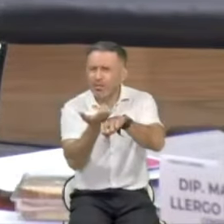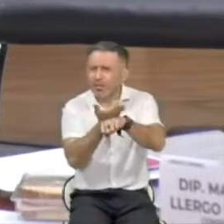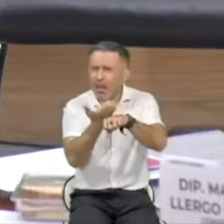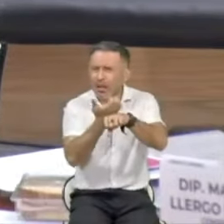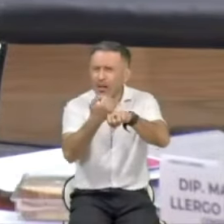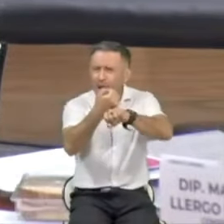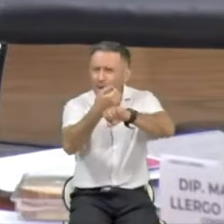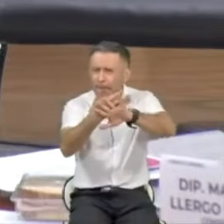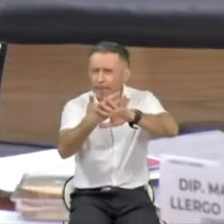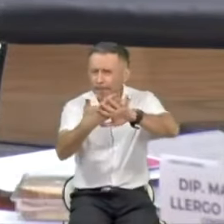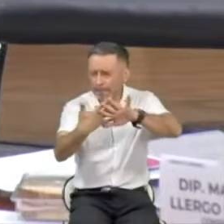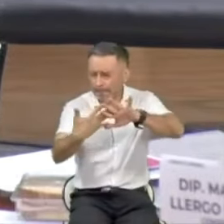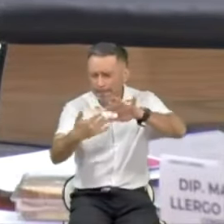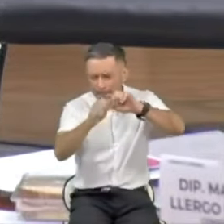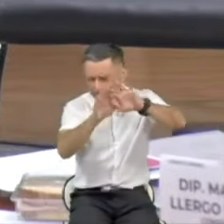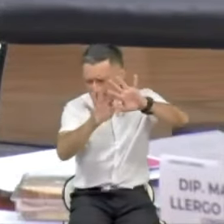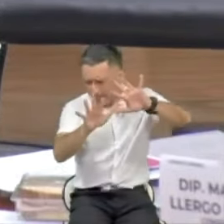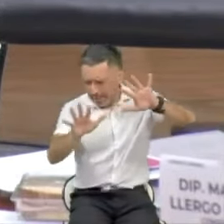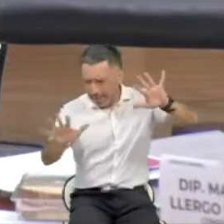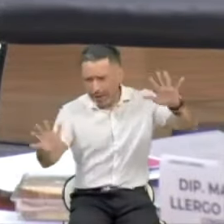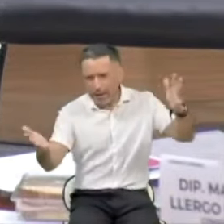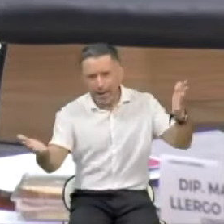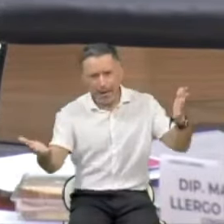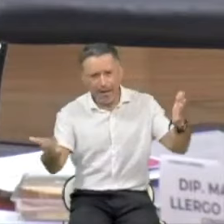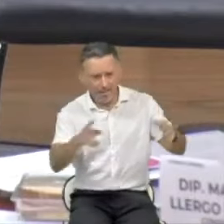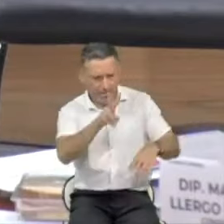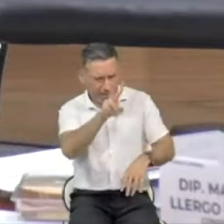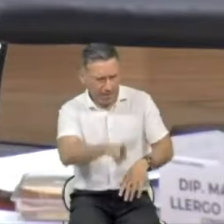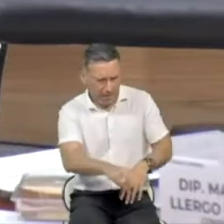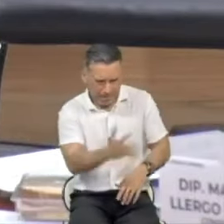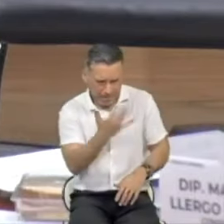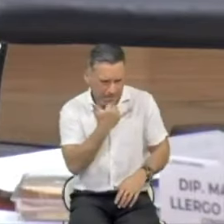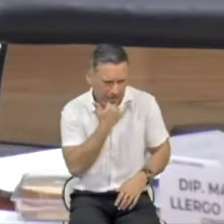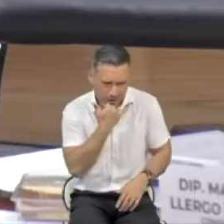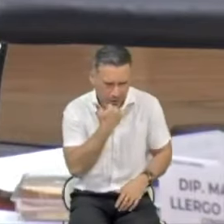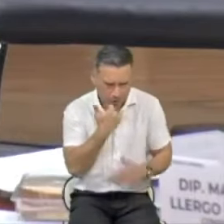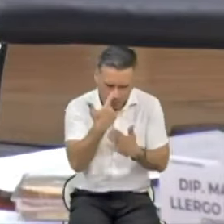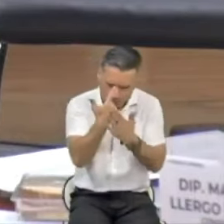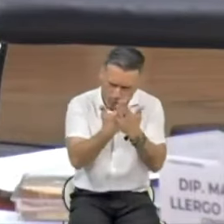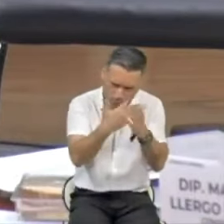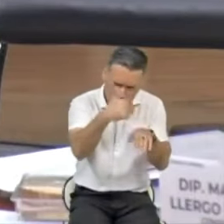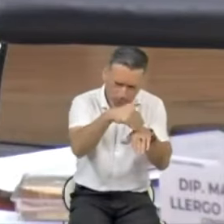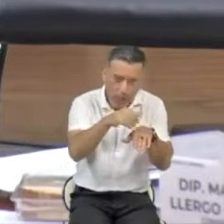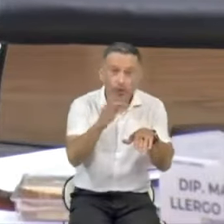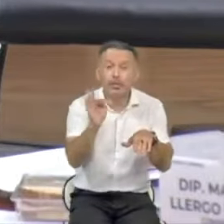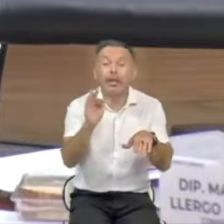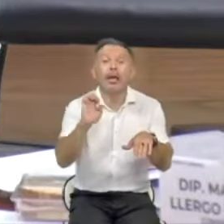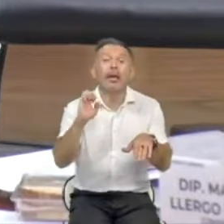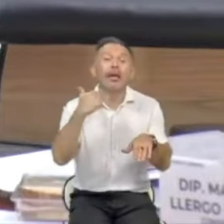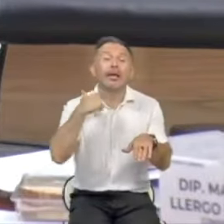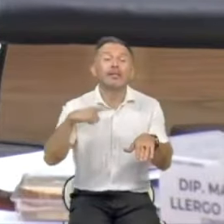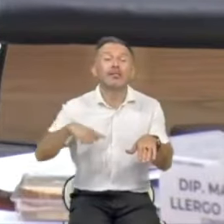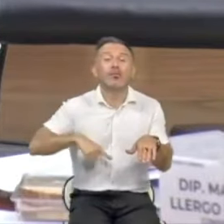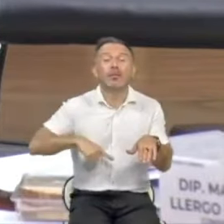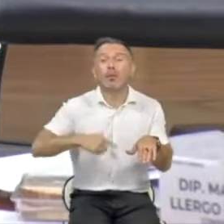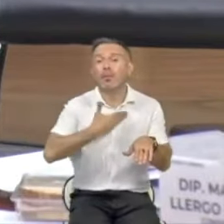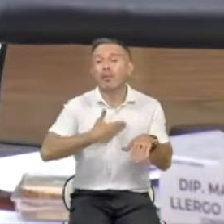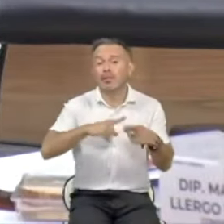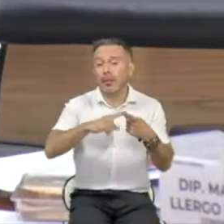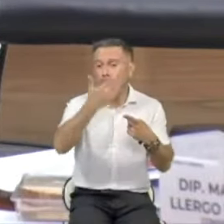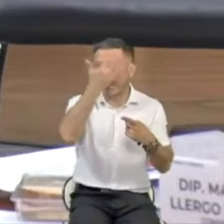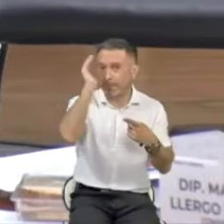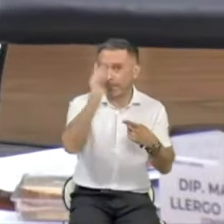ahí están cifras estadísticas que ni juntos el gobierno de Peña y de Calderón